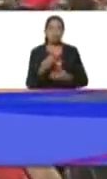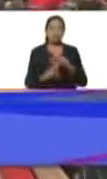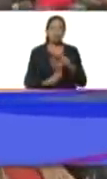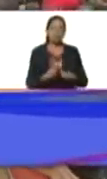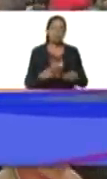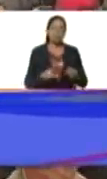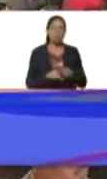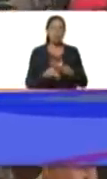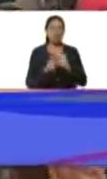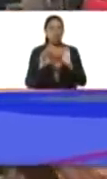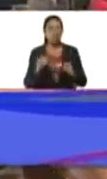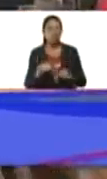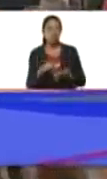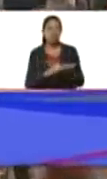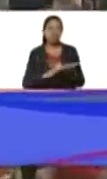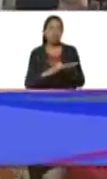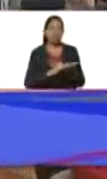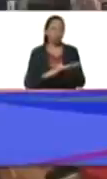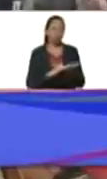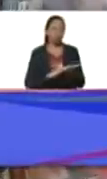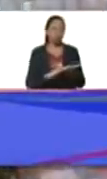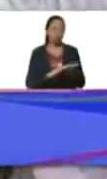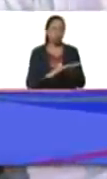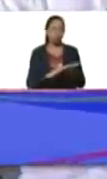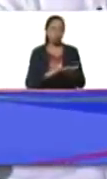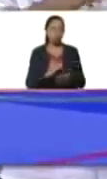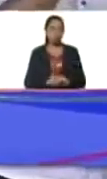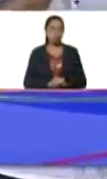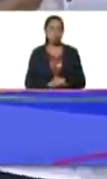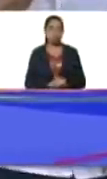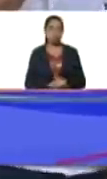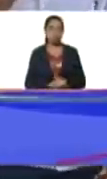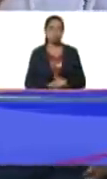ejecución y de soluciones.